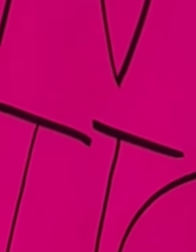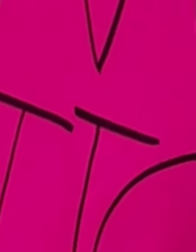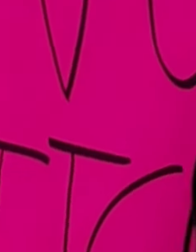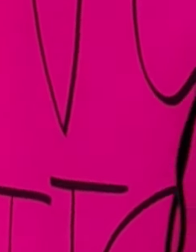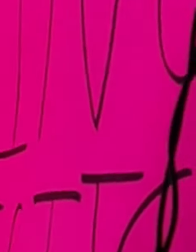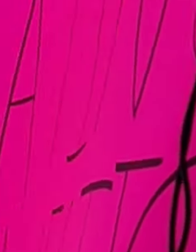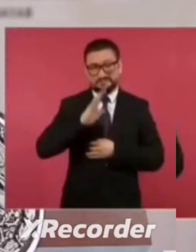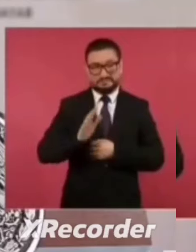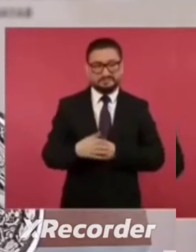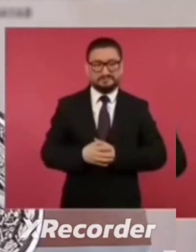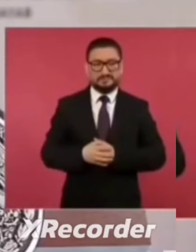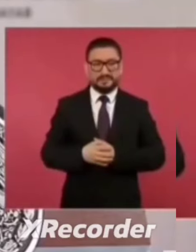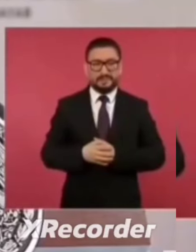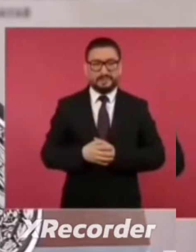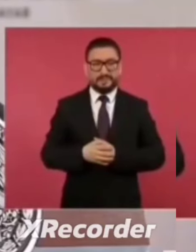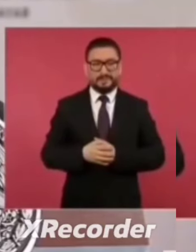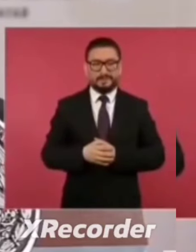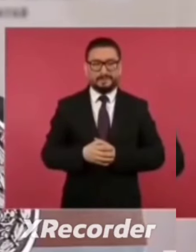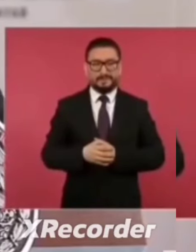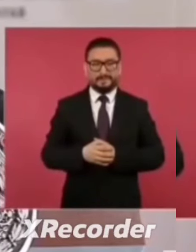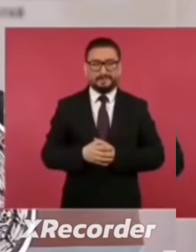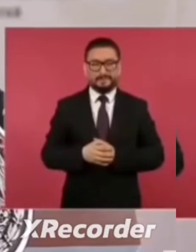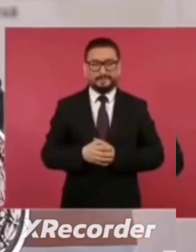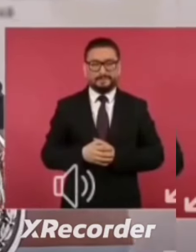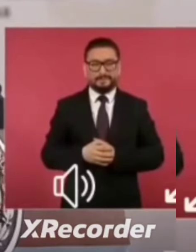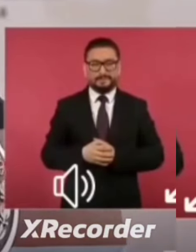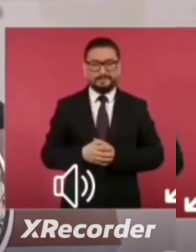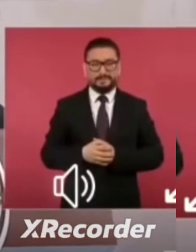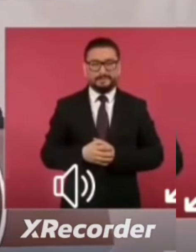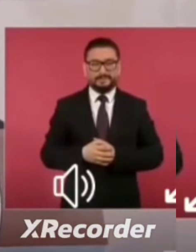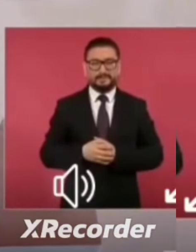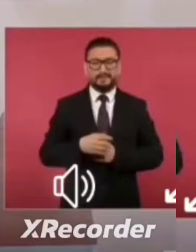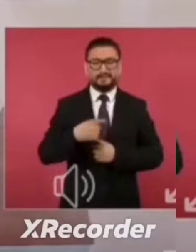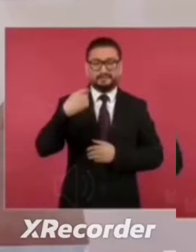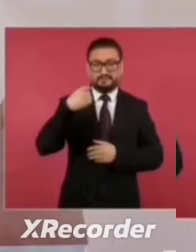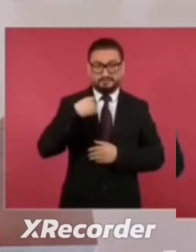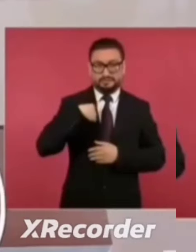suplicamos. Entonces, estaba yo en Oaxaca,